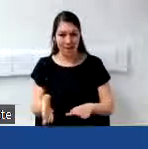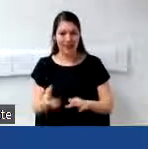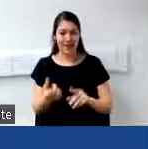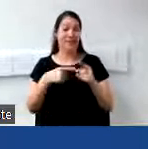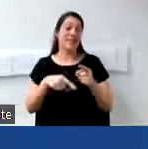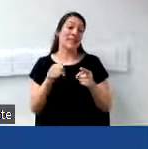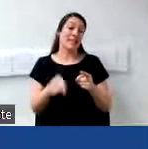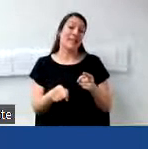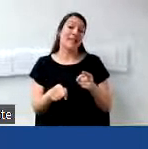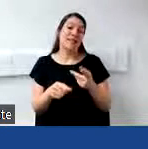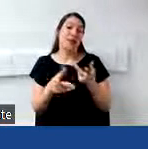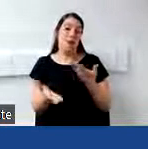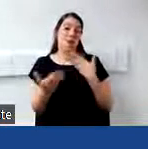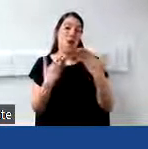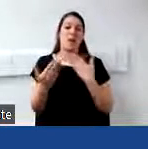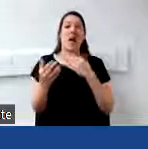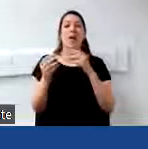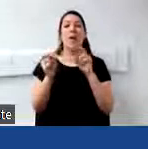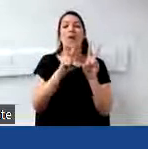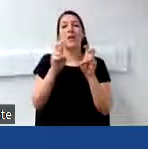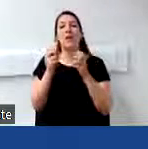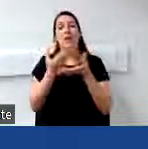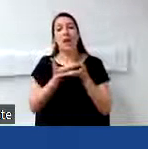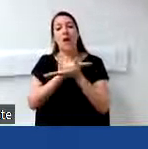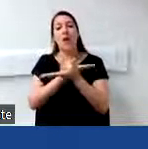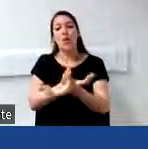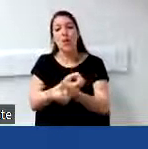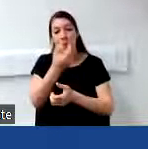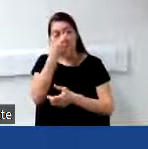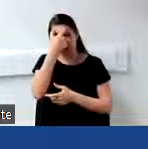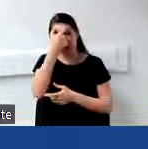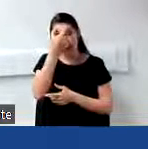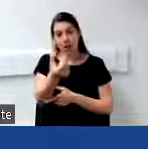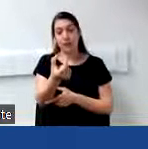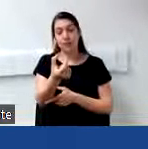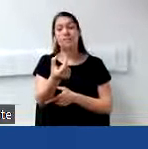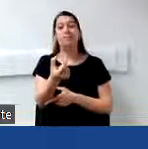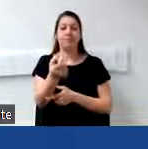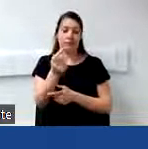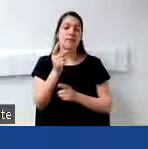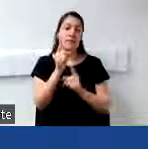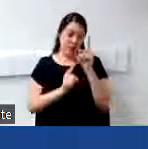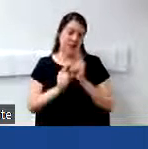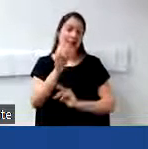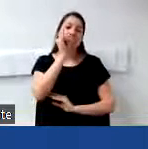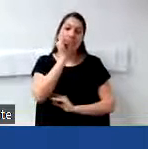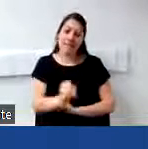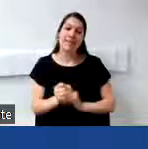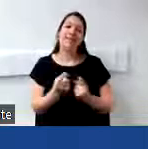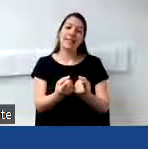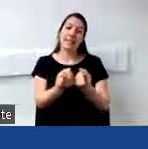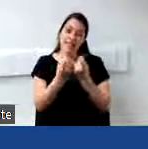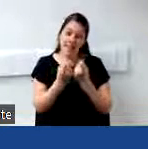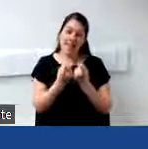tiene que ver con las ayudas técnicas, que bueno, que por supuesto que en muchos casos son necesarias para las personas